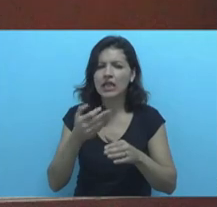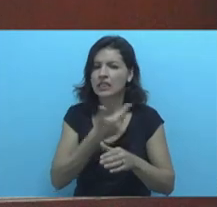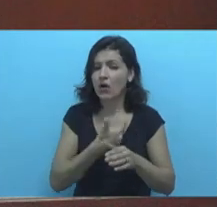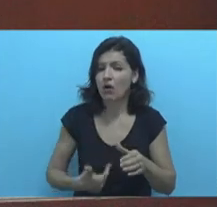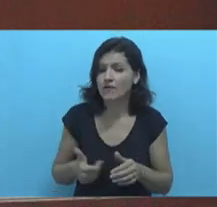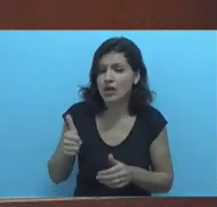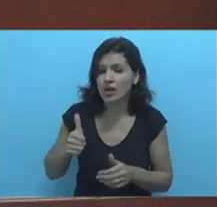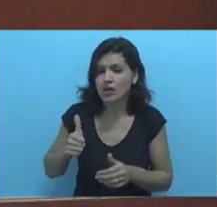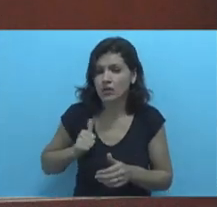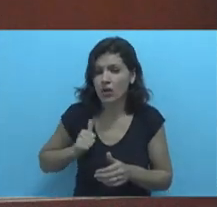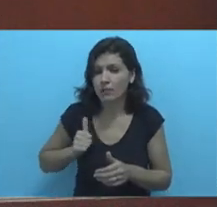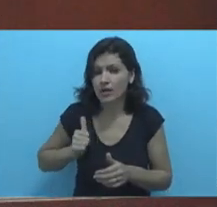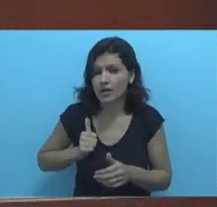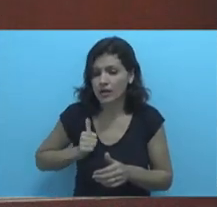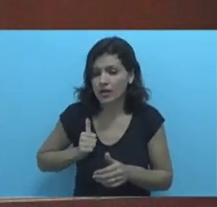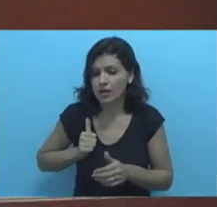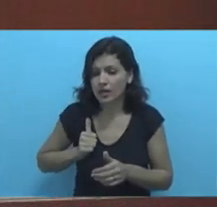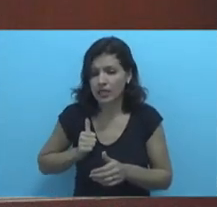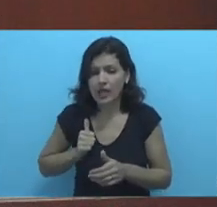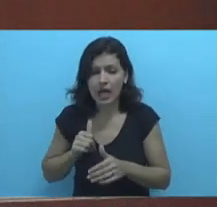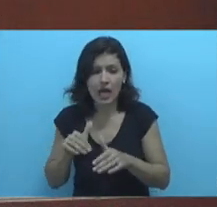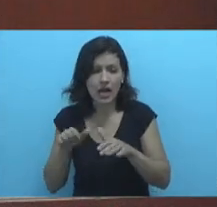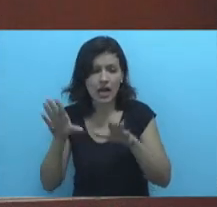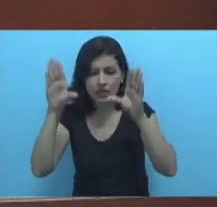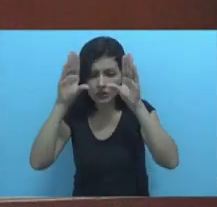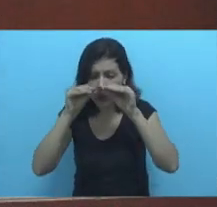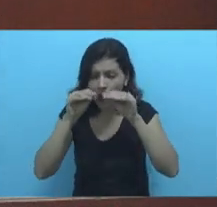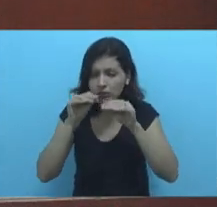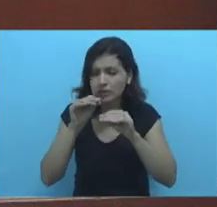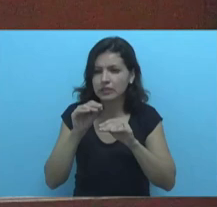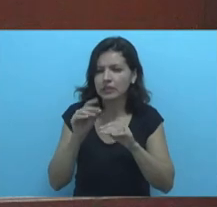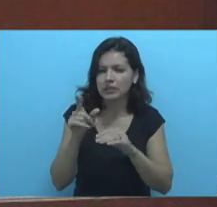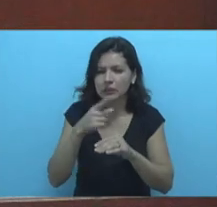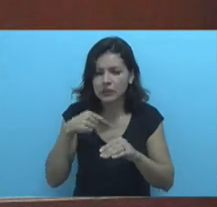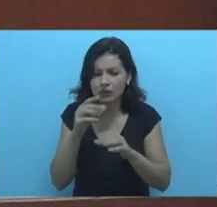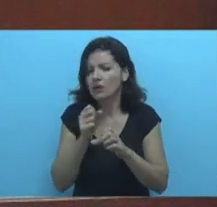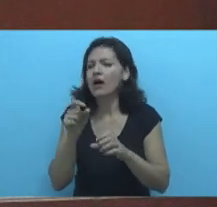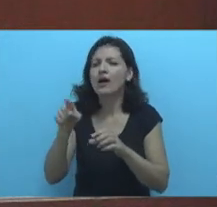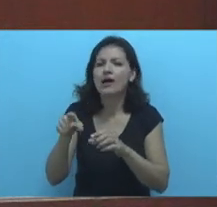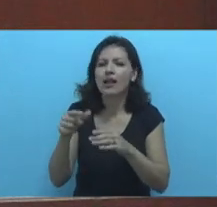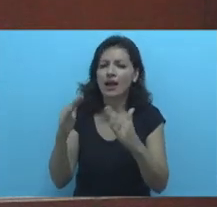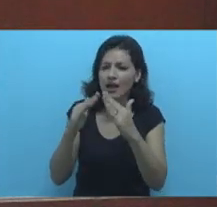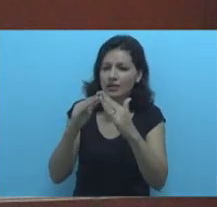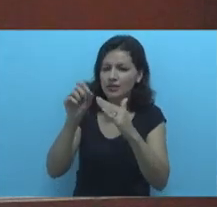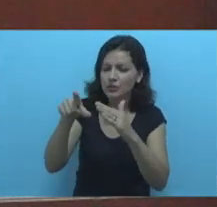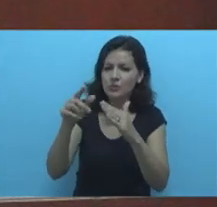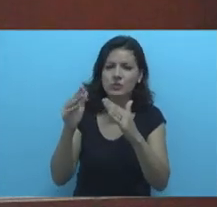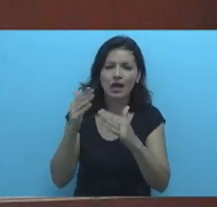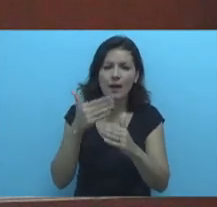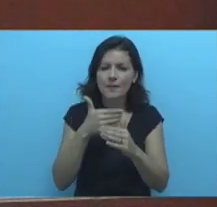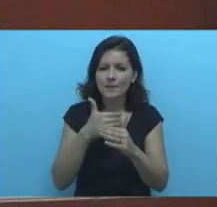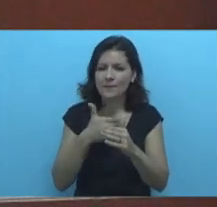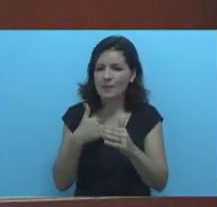Miguel ponía su casa, la casa de sus padres, esa casa, ese chalecito blanco que está